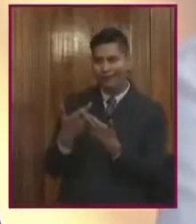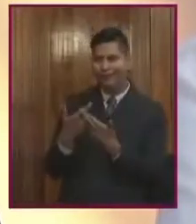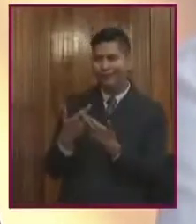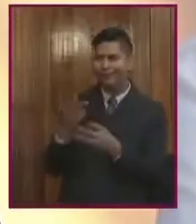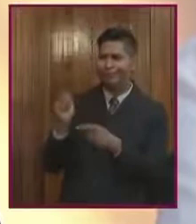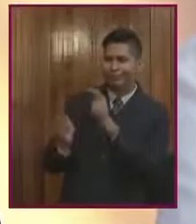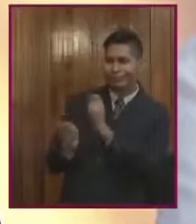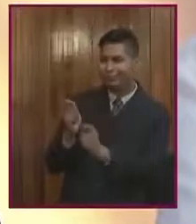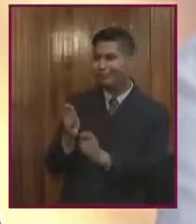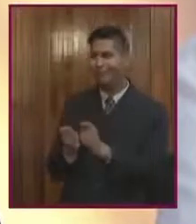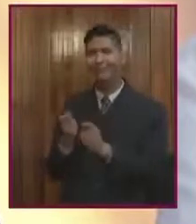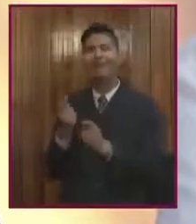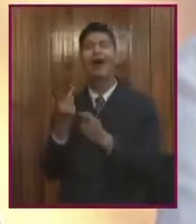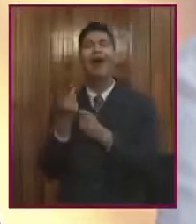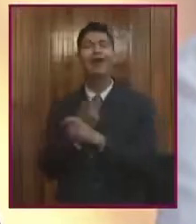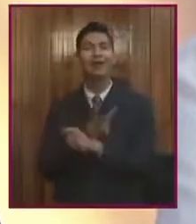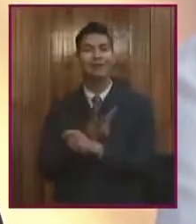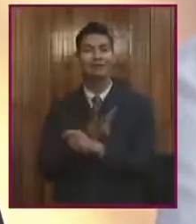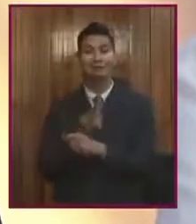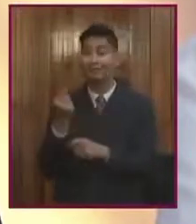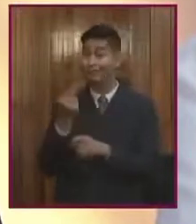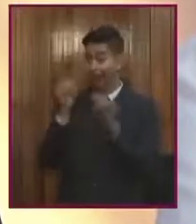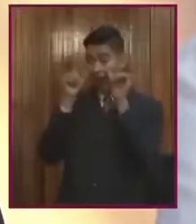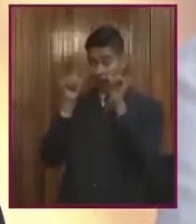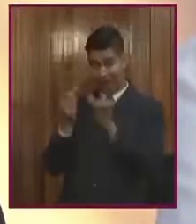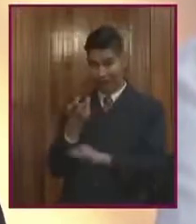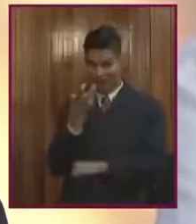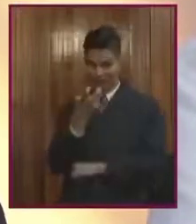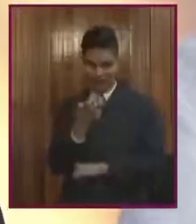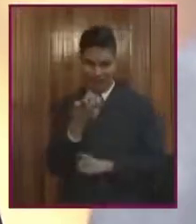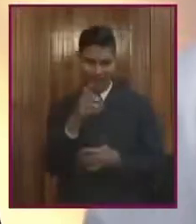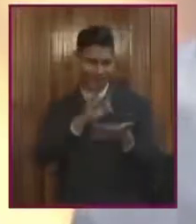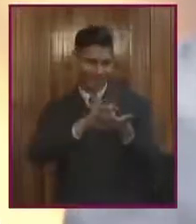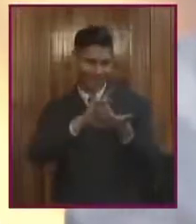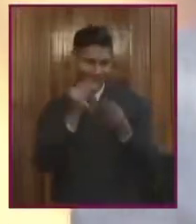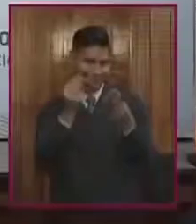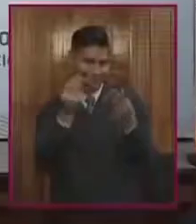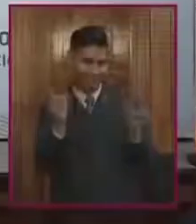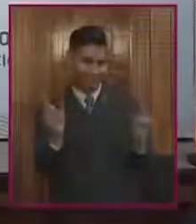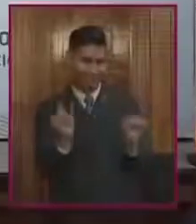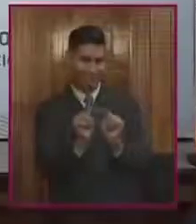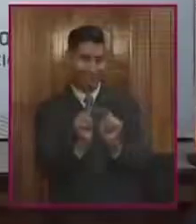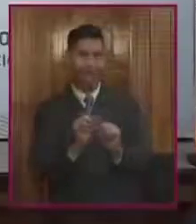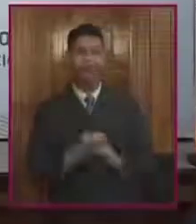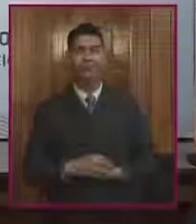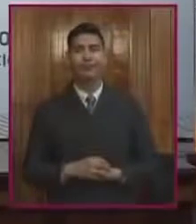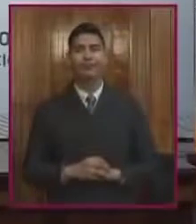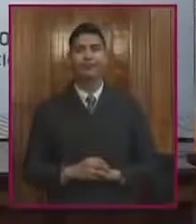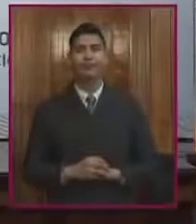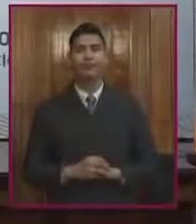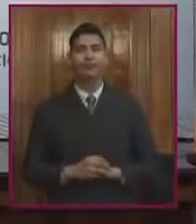a partir de sus experiencias en el aula. Muchísimas gracias.